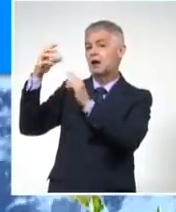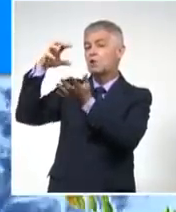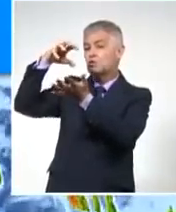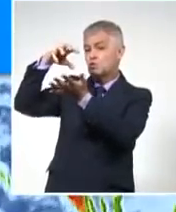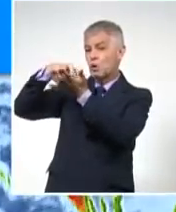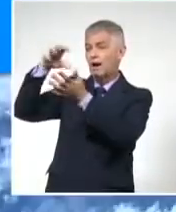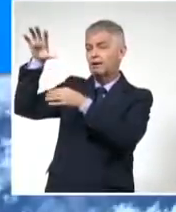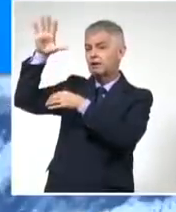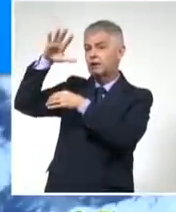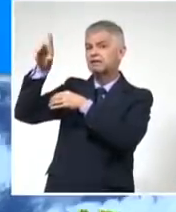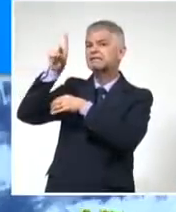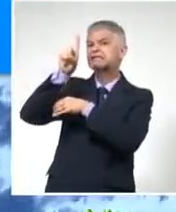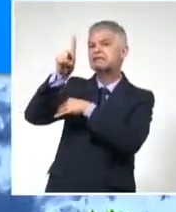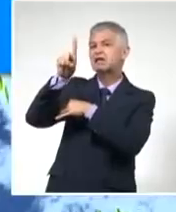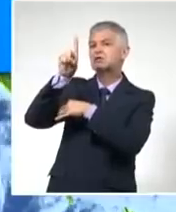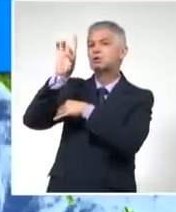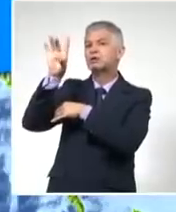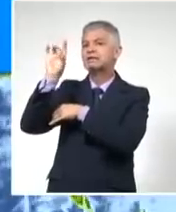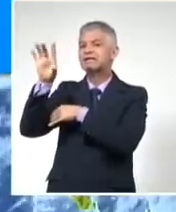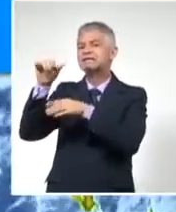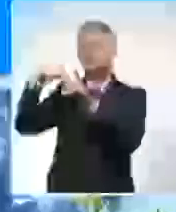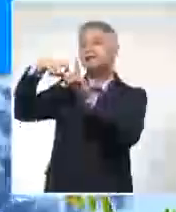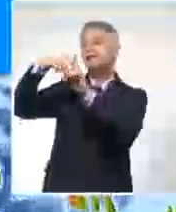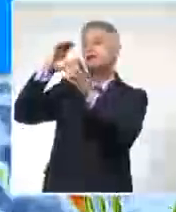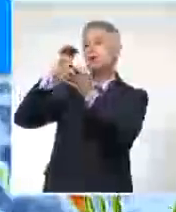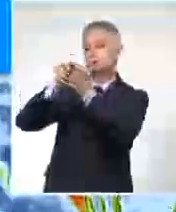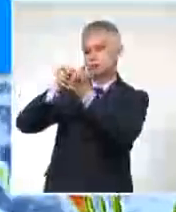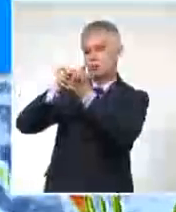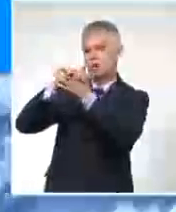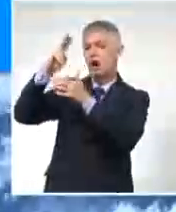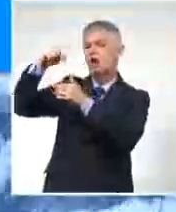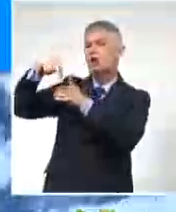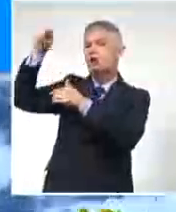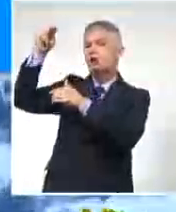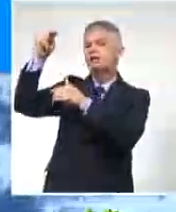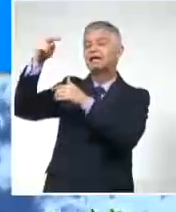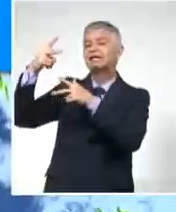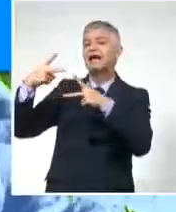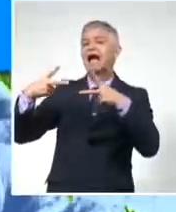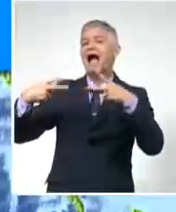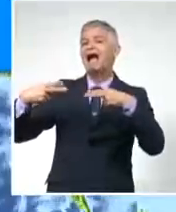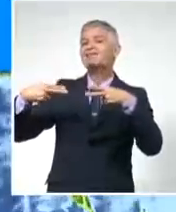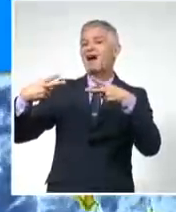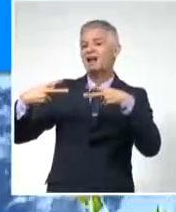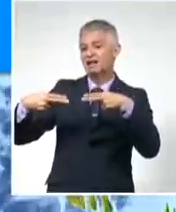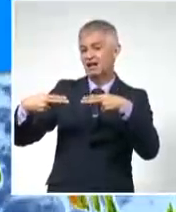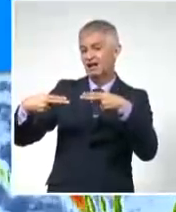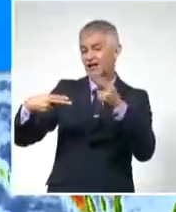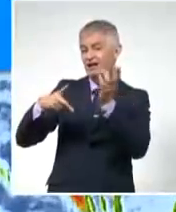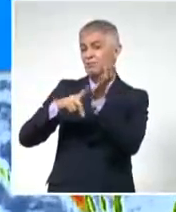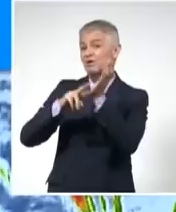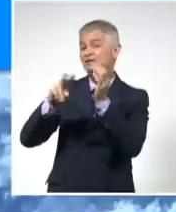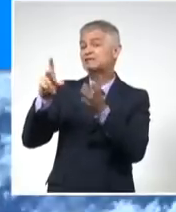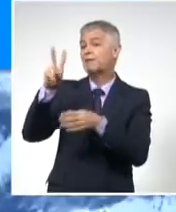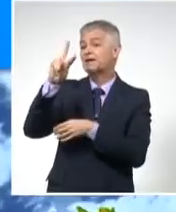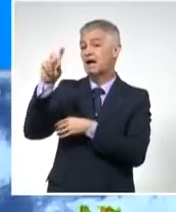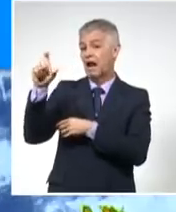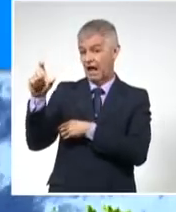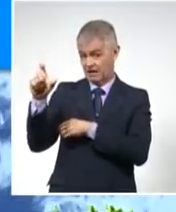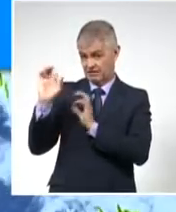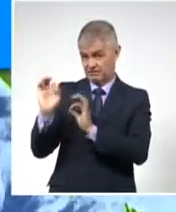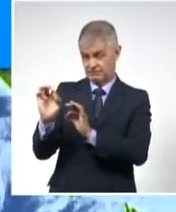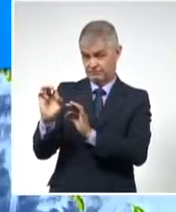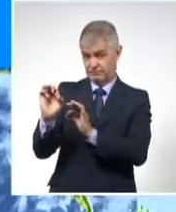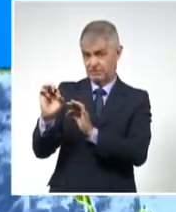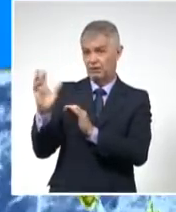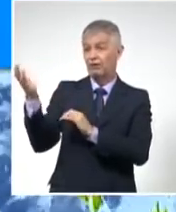este momento a 115 kilómetros al norte de Caibarién, en la provincia de Villa Clara. Mantiene